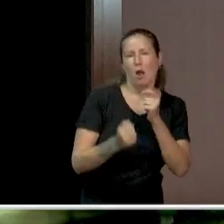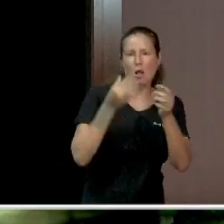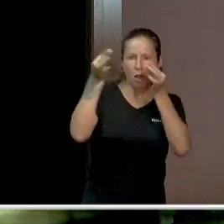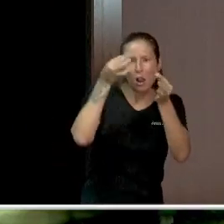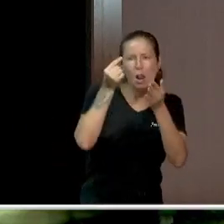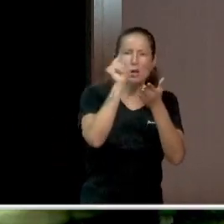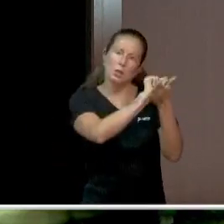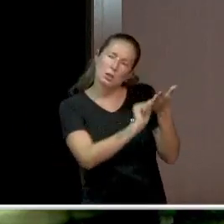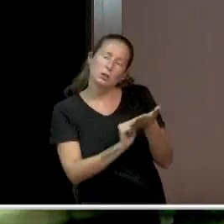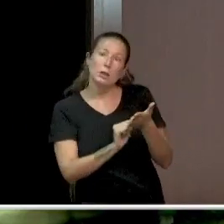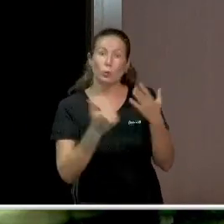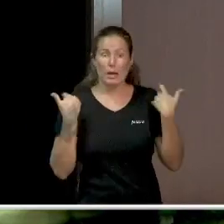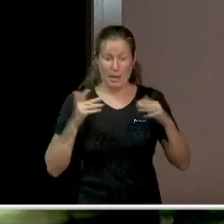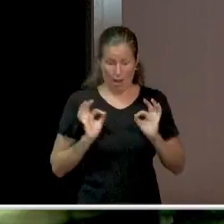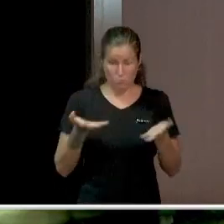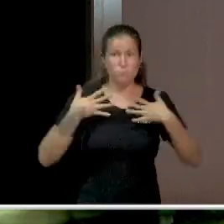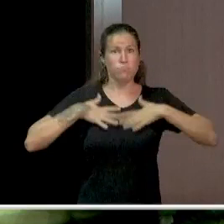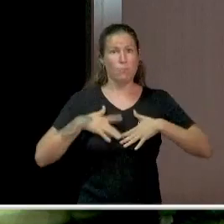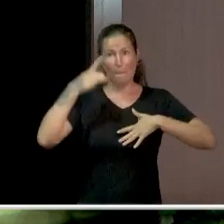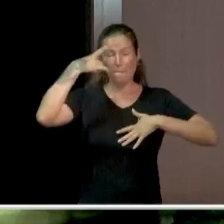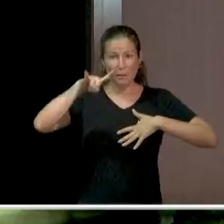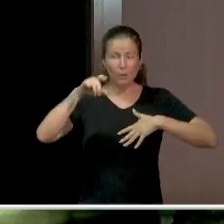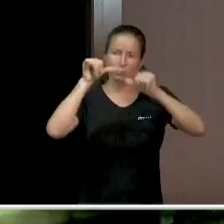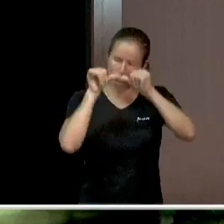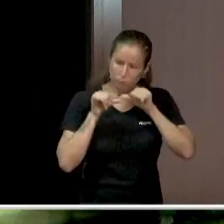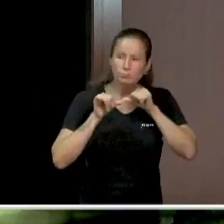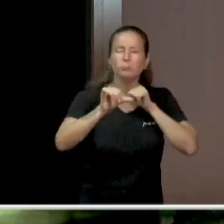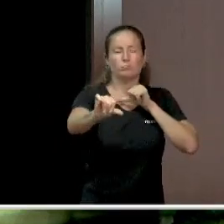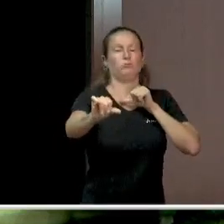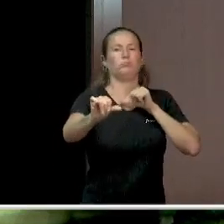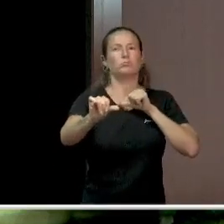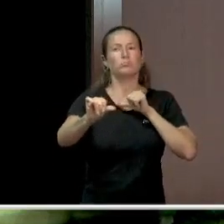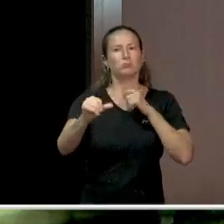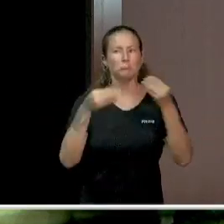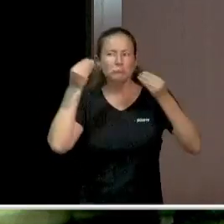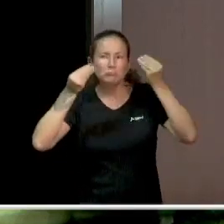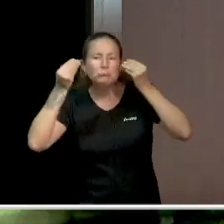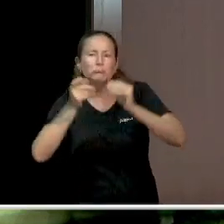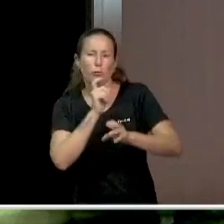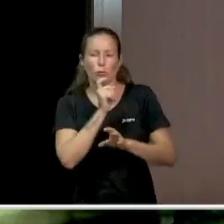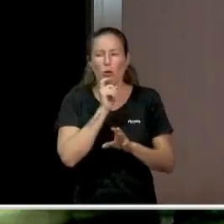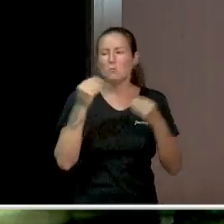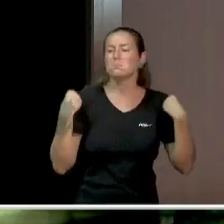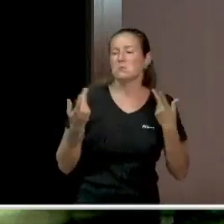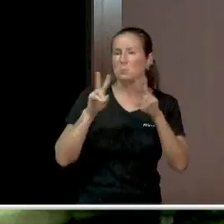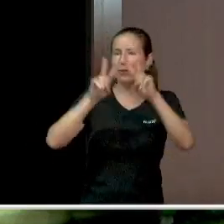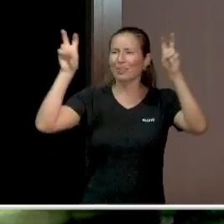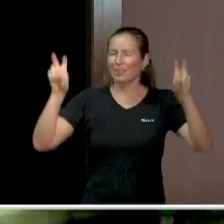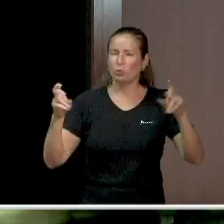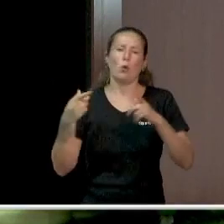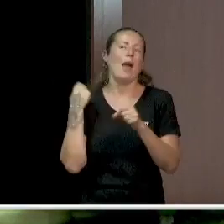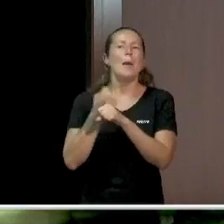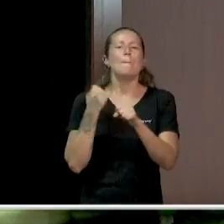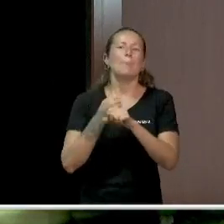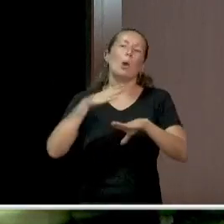ahí, y con la mirada puesta en ese título tan ambicioso que el proyecto lleva por título, ¿no? Empleo para todos en un